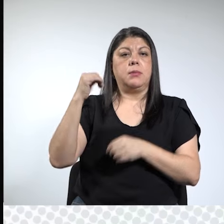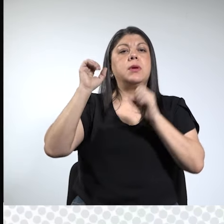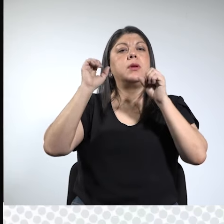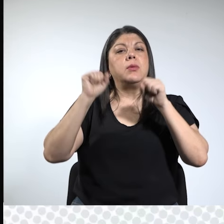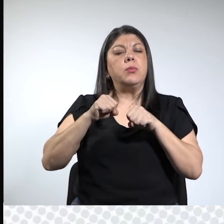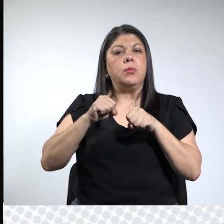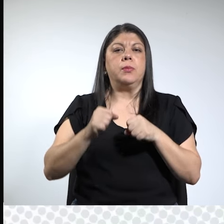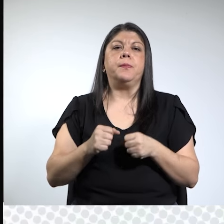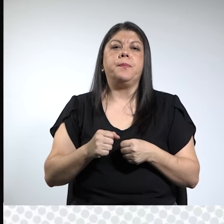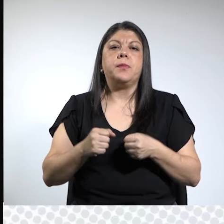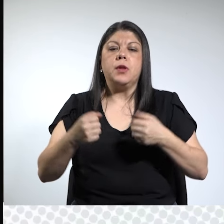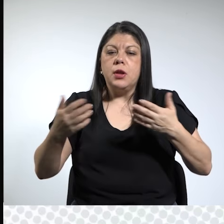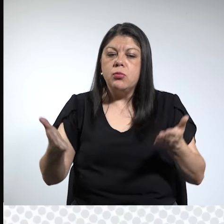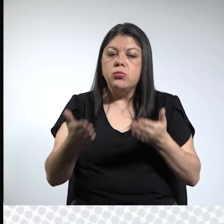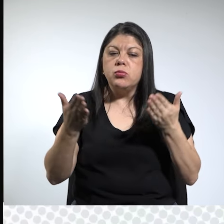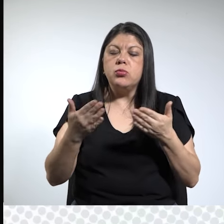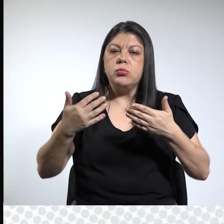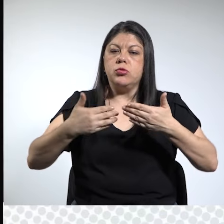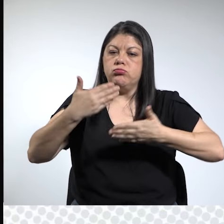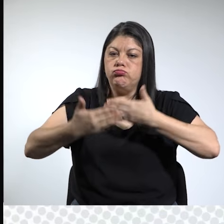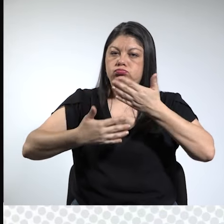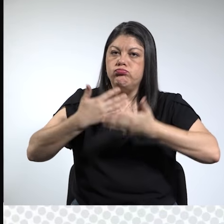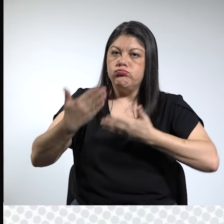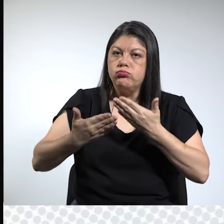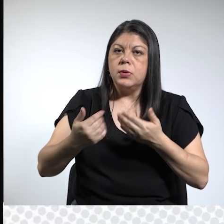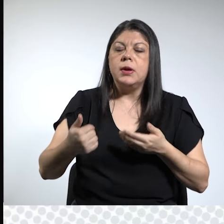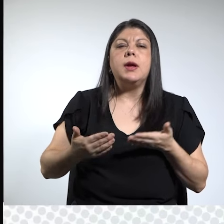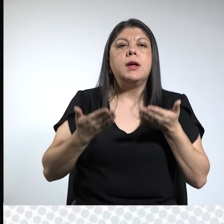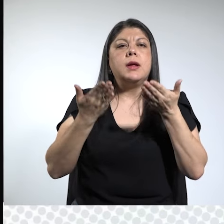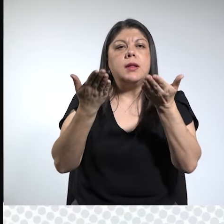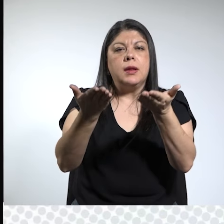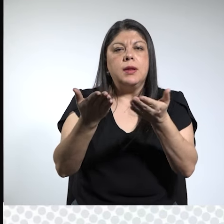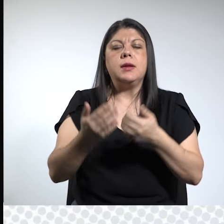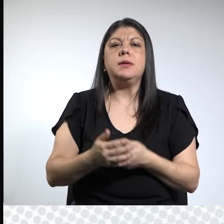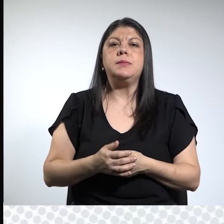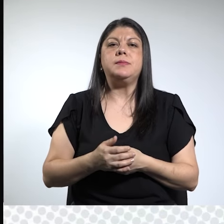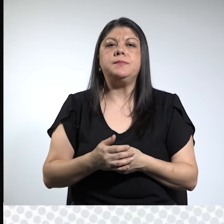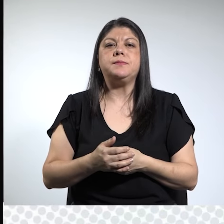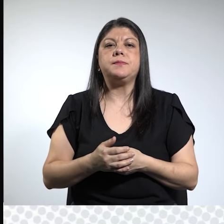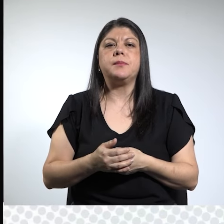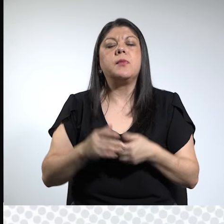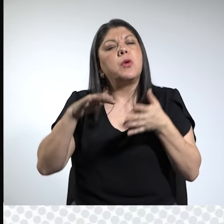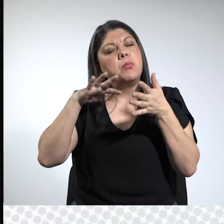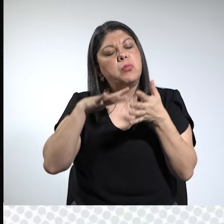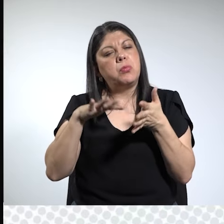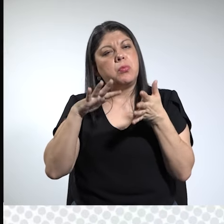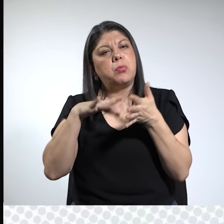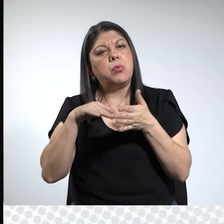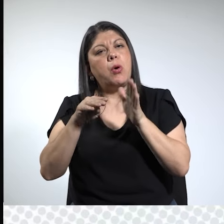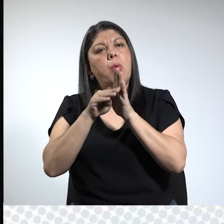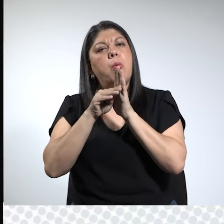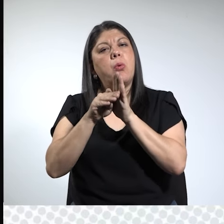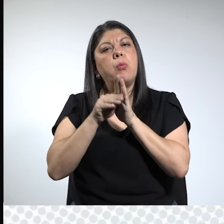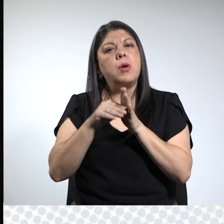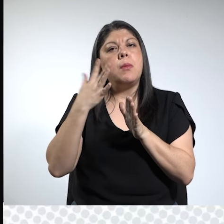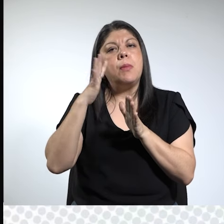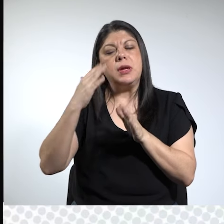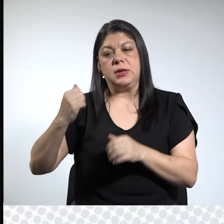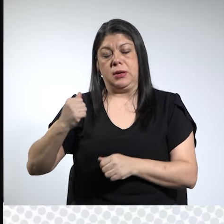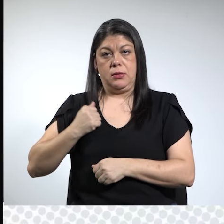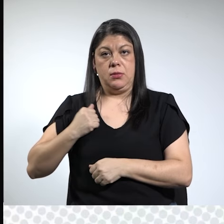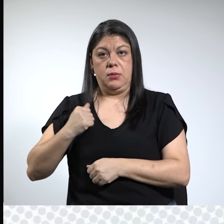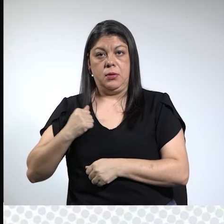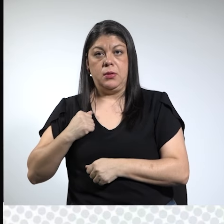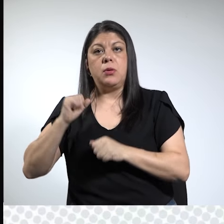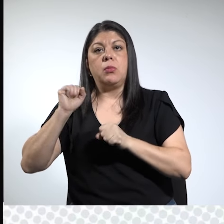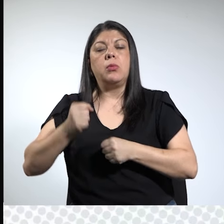pueda tener un motor de generación. Uno les tiene que dar, podría estudiarse el modelo similar al canadiense, donde